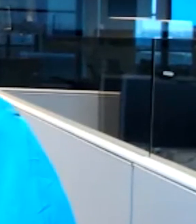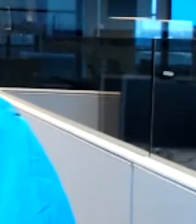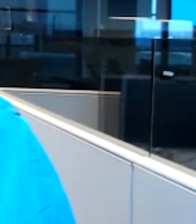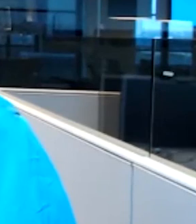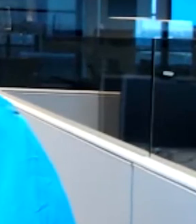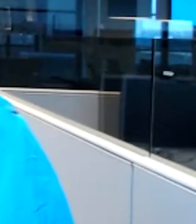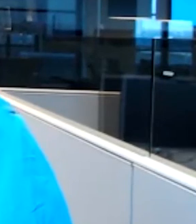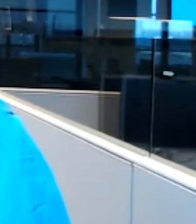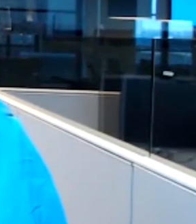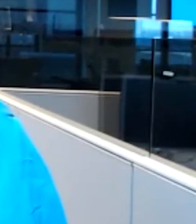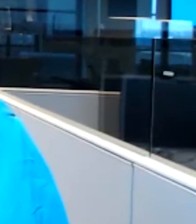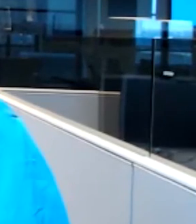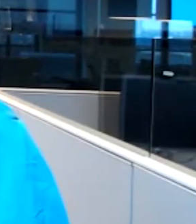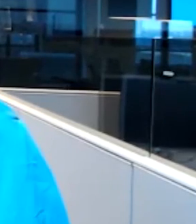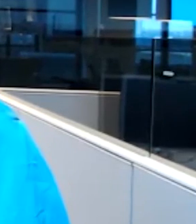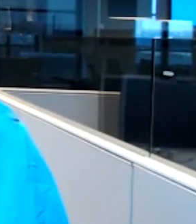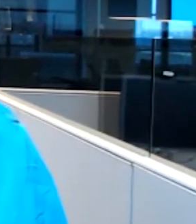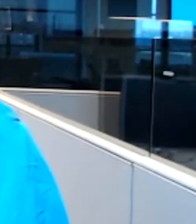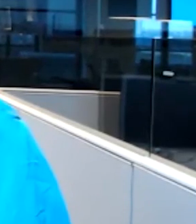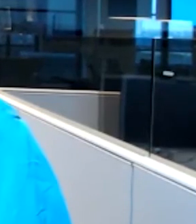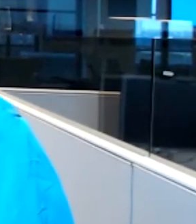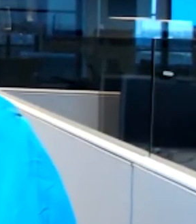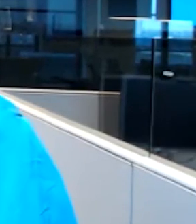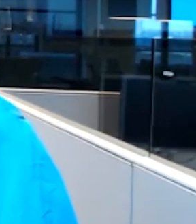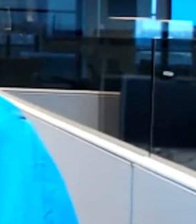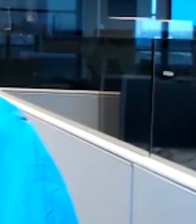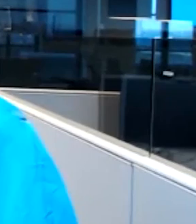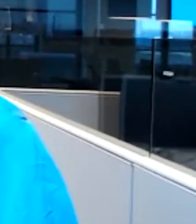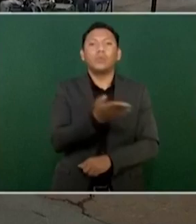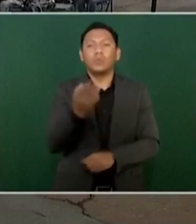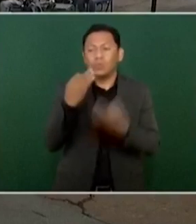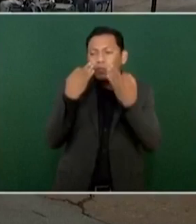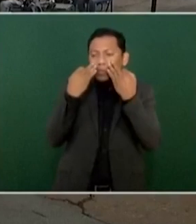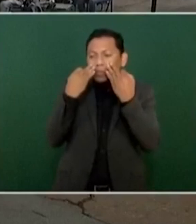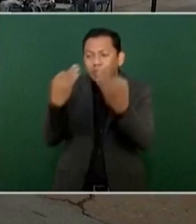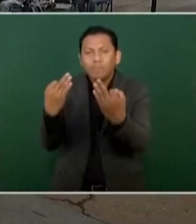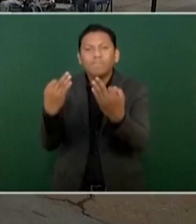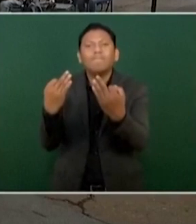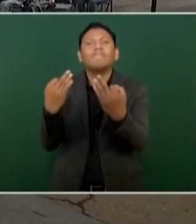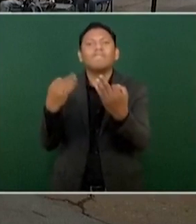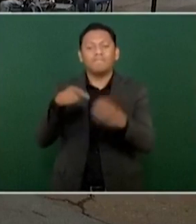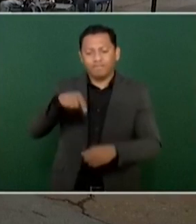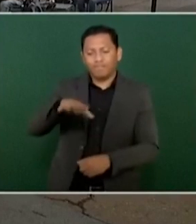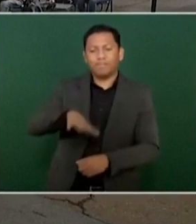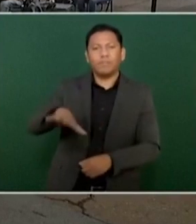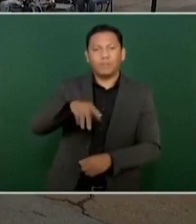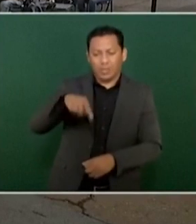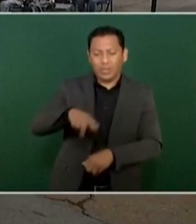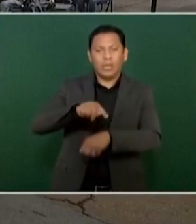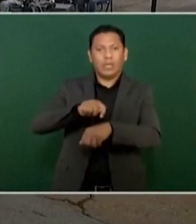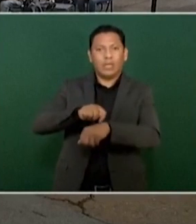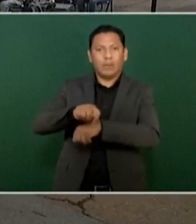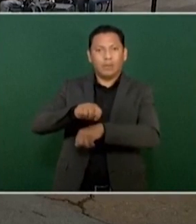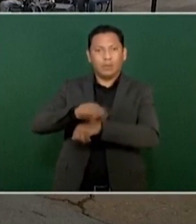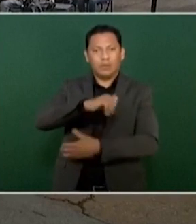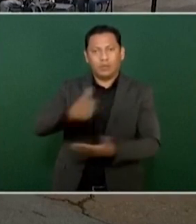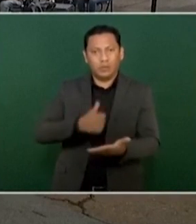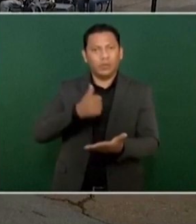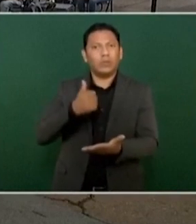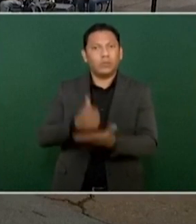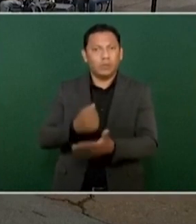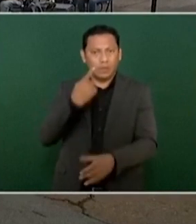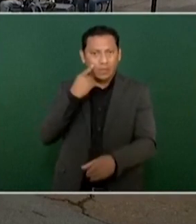a la prensa como una a una estrategia de extracción la mexicana artículo 19 documentos cerca de